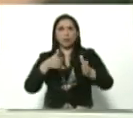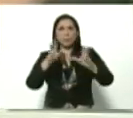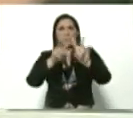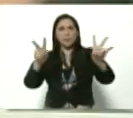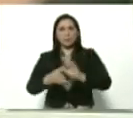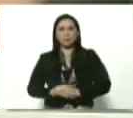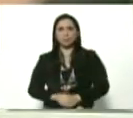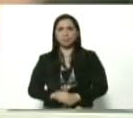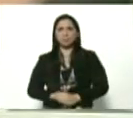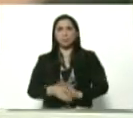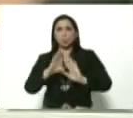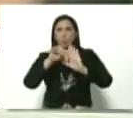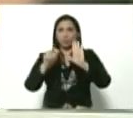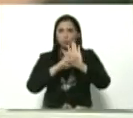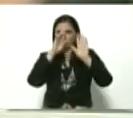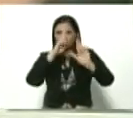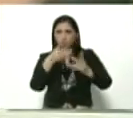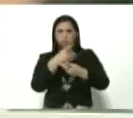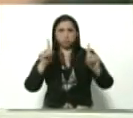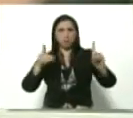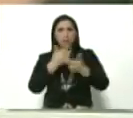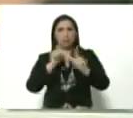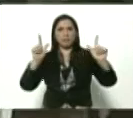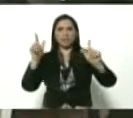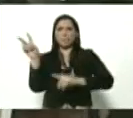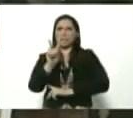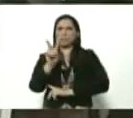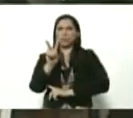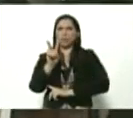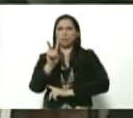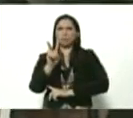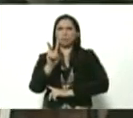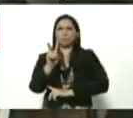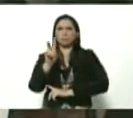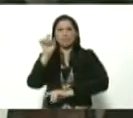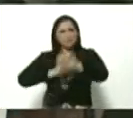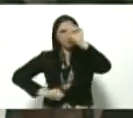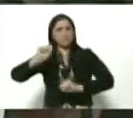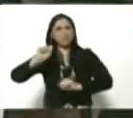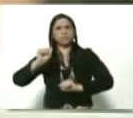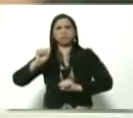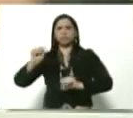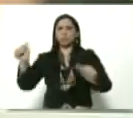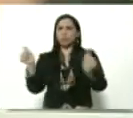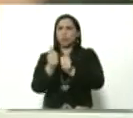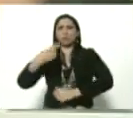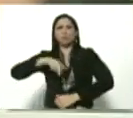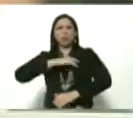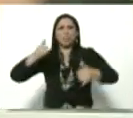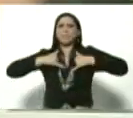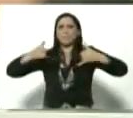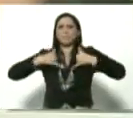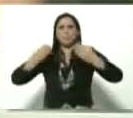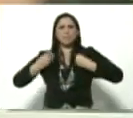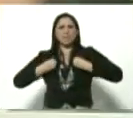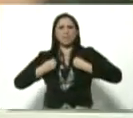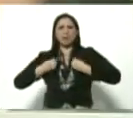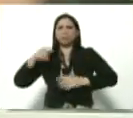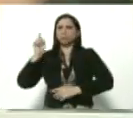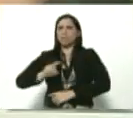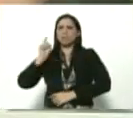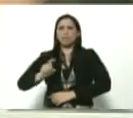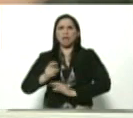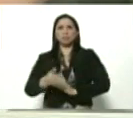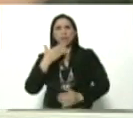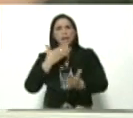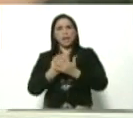paz, la constitución, la democracia y la libertad de Venezuela. Y lo defenderemos con nuestra propia vida de ser necesario.